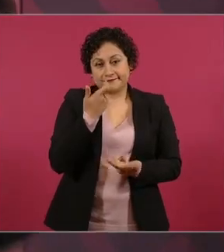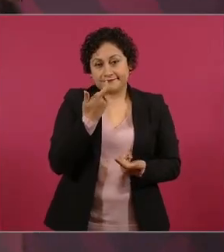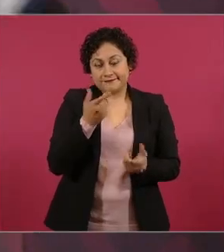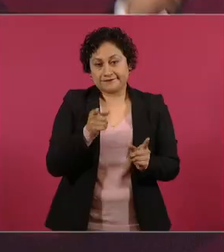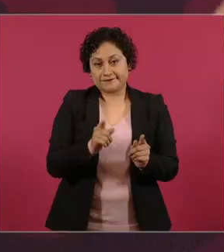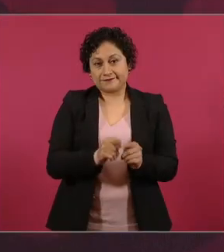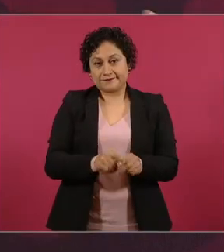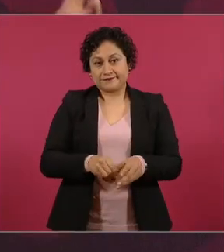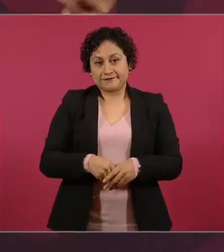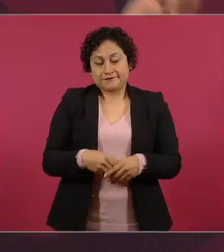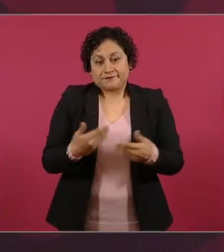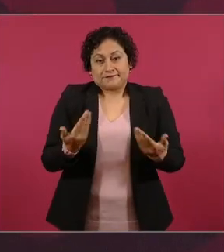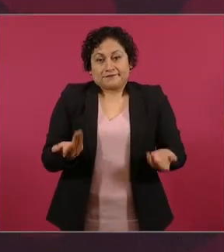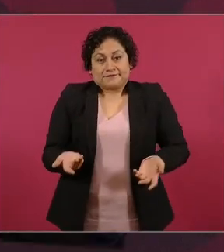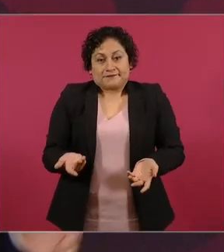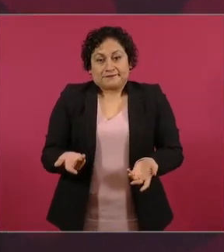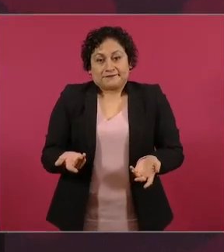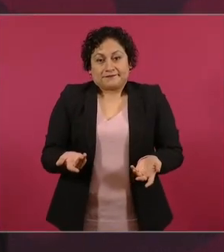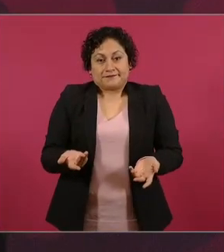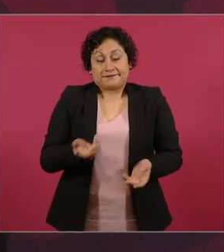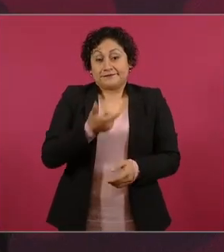Pues eso no, es serio,